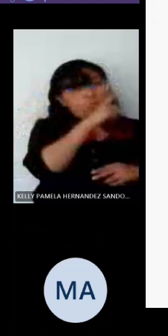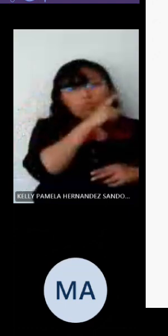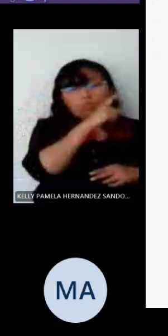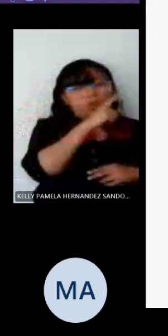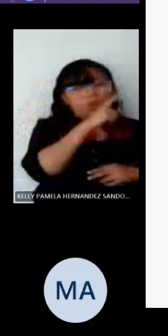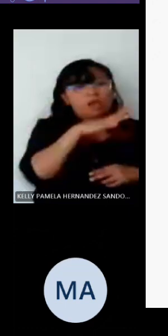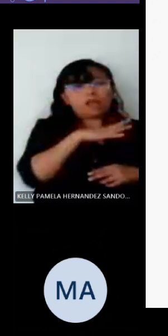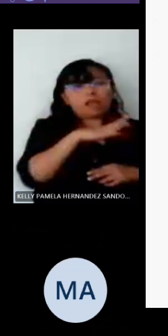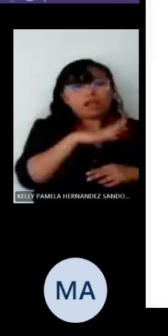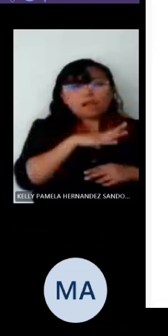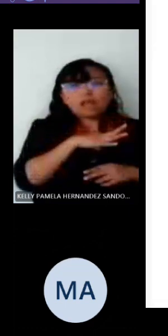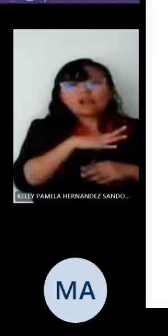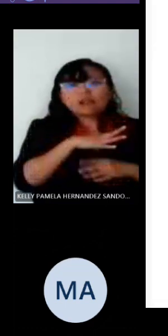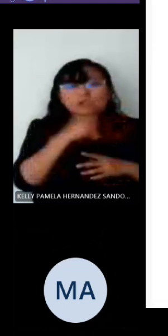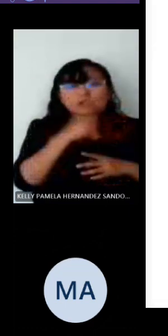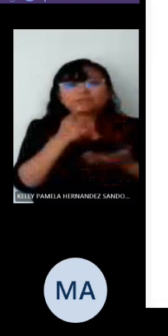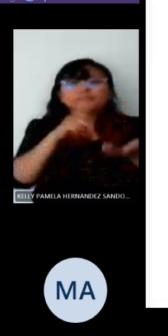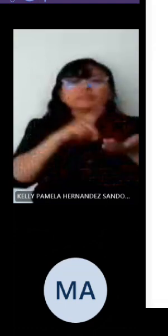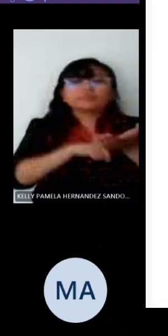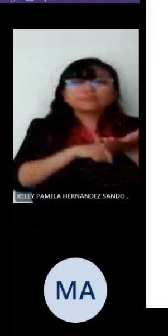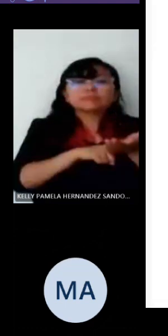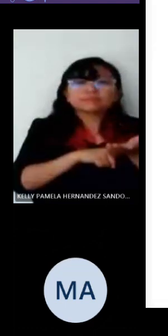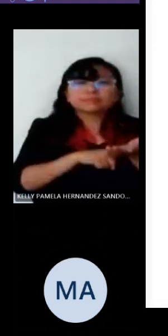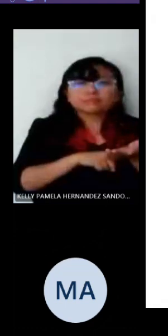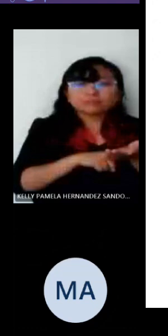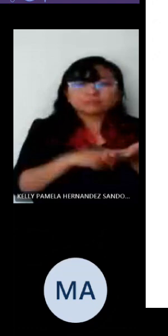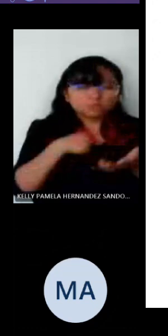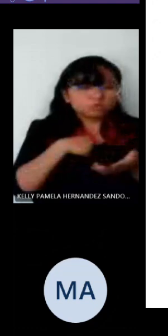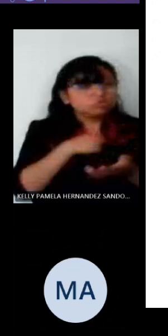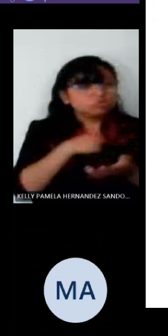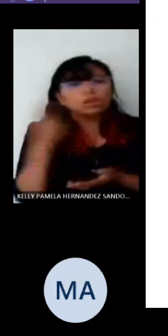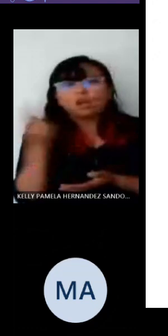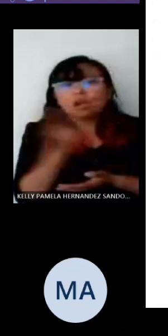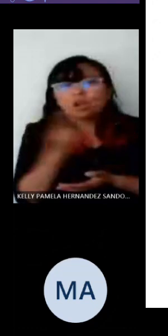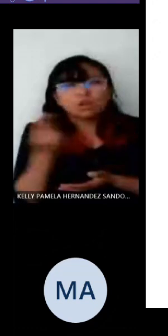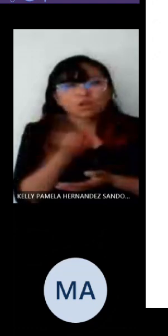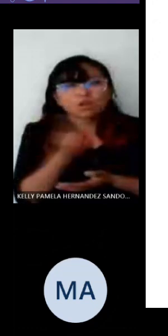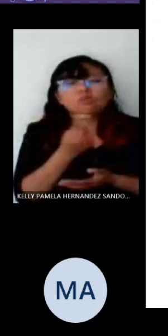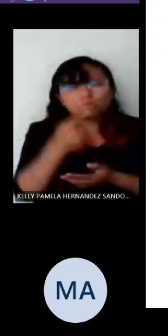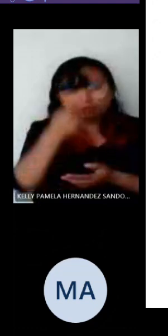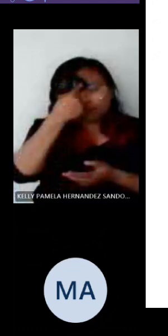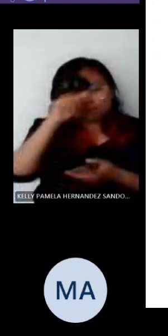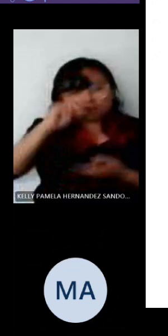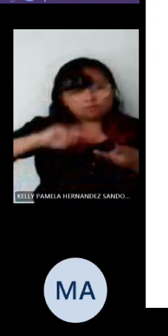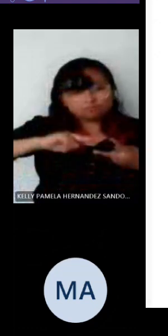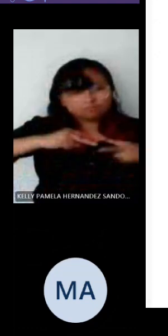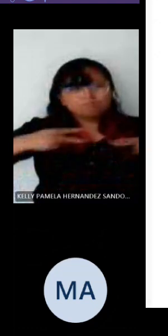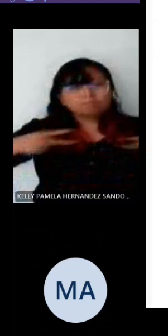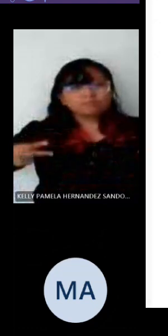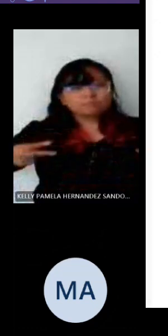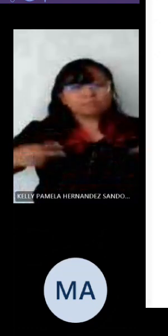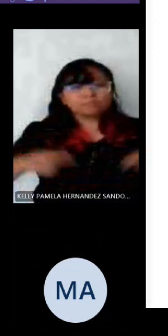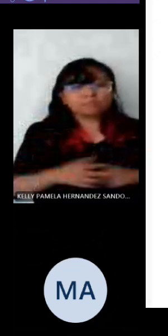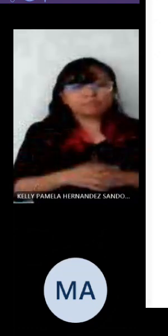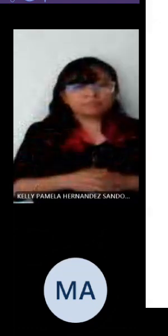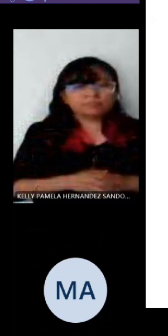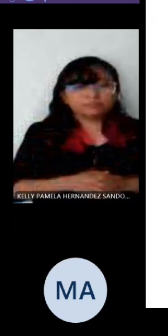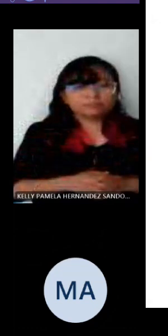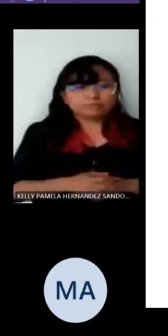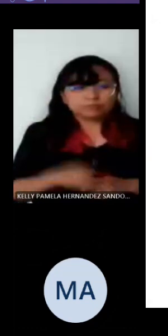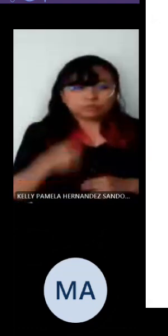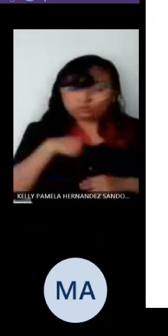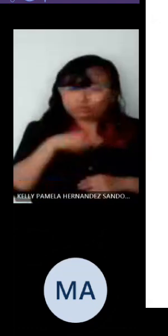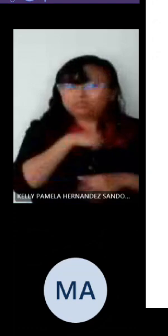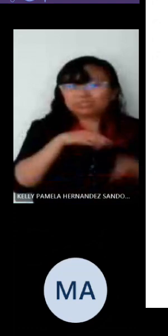muy sobrelapados y necesitamos ayuda de esta parte molecular para poder tener diagnóstico. Nosotros estamos colaborando,